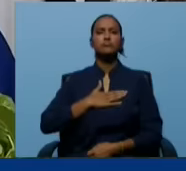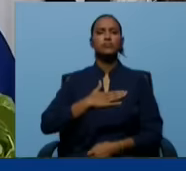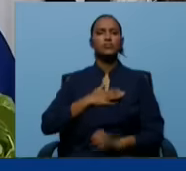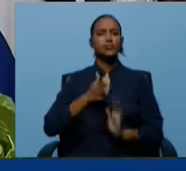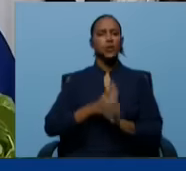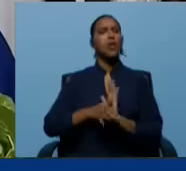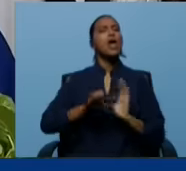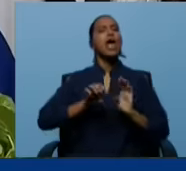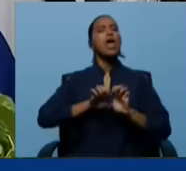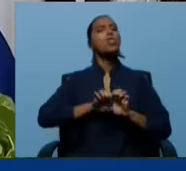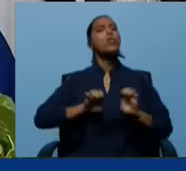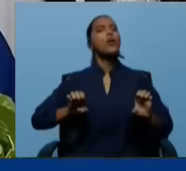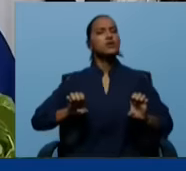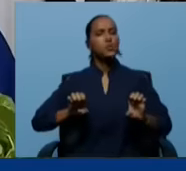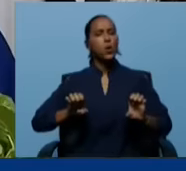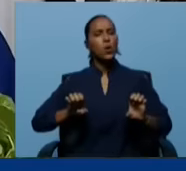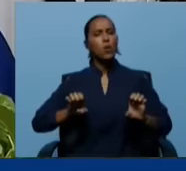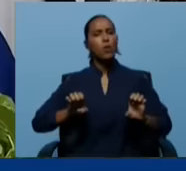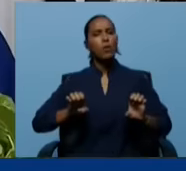educación